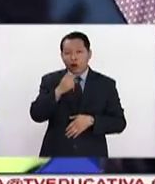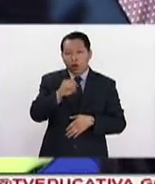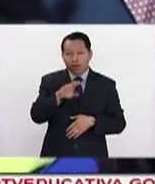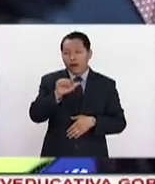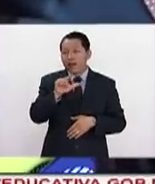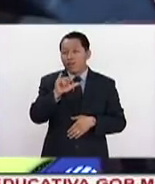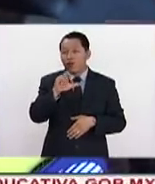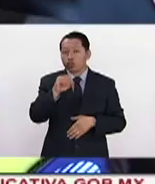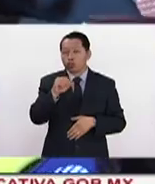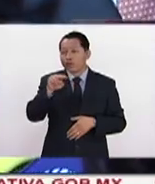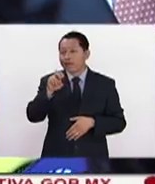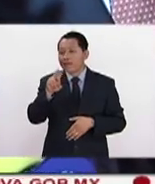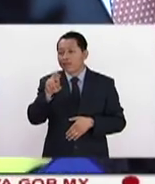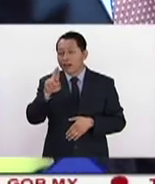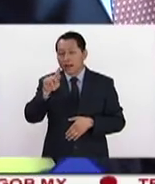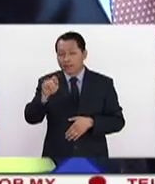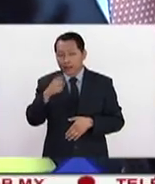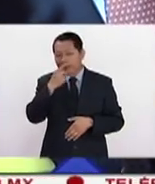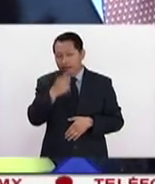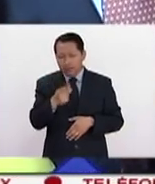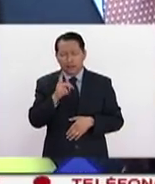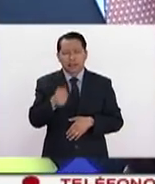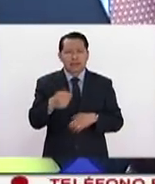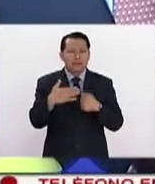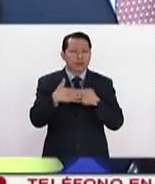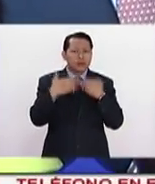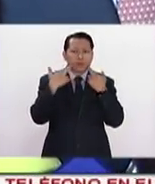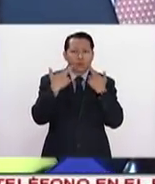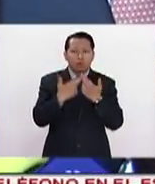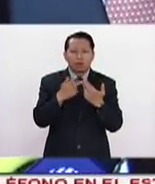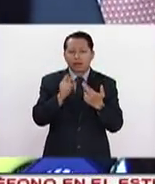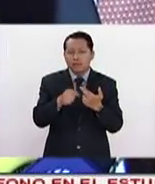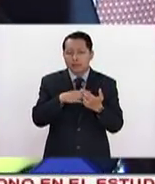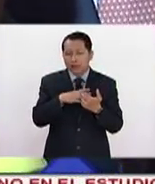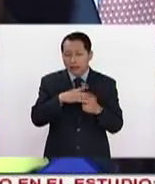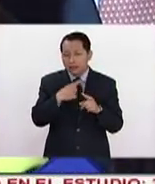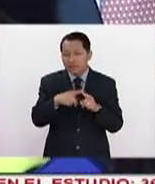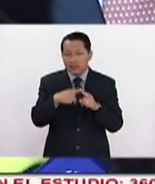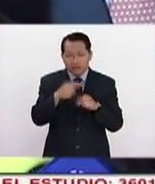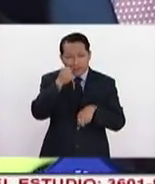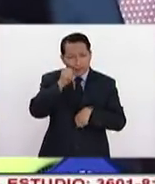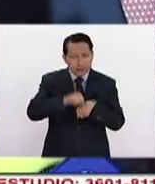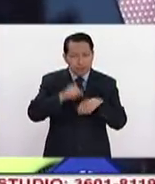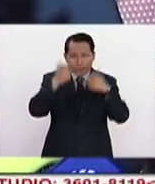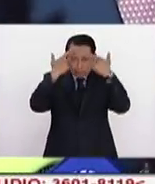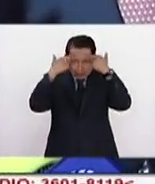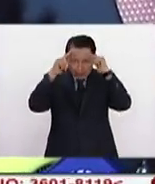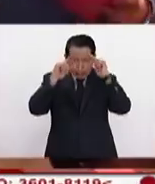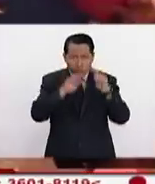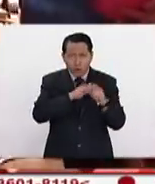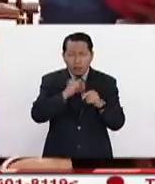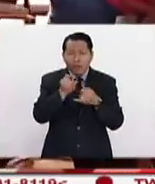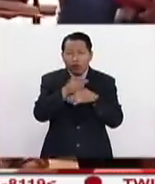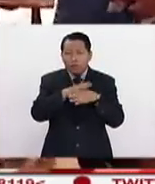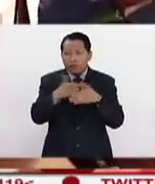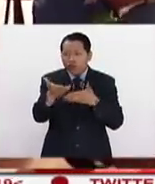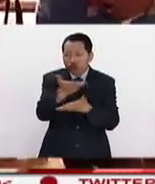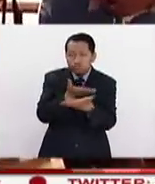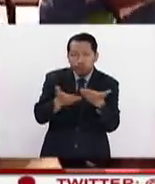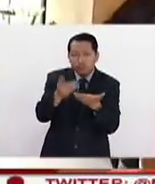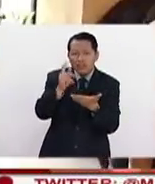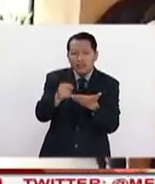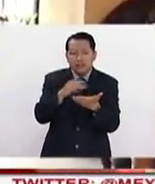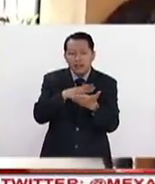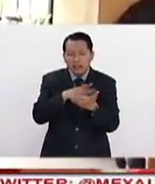Gobernación, Alfonso Navarrete Prida, aseguró que se reunirá con funcionarios de la Secretaría de Marina para intercambiar información respecto a la